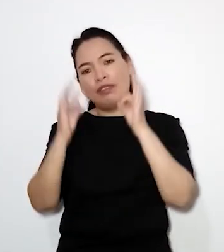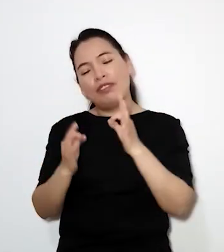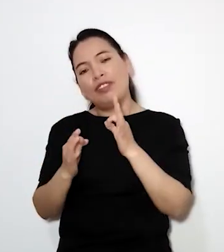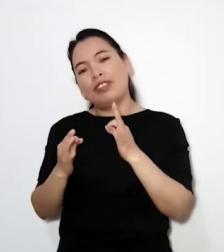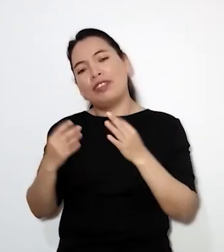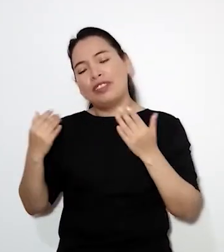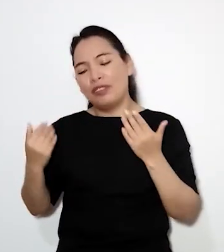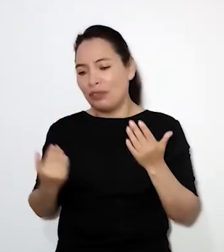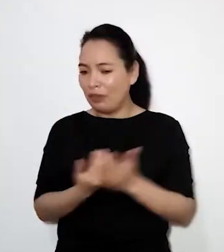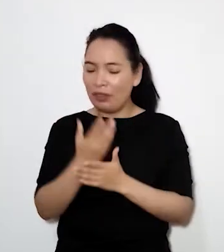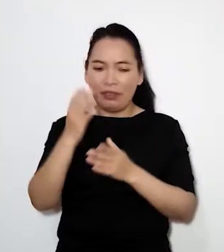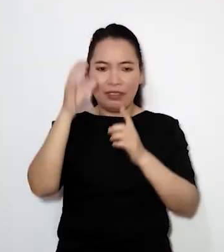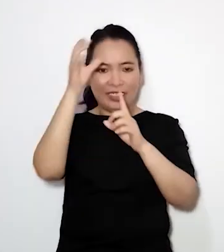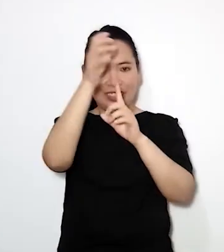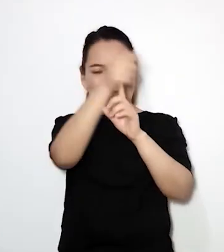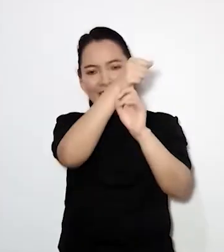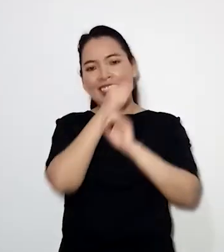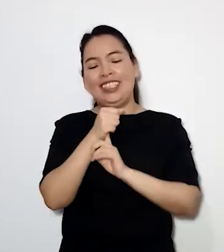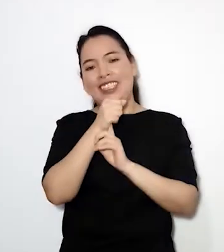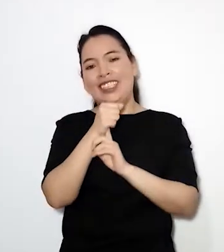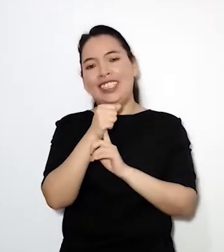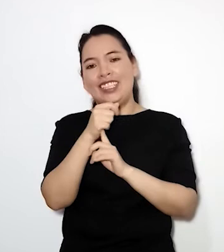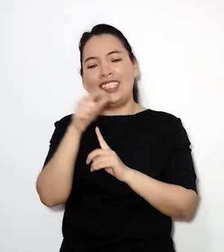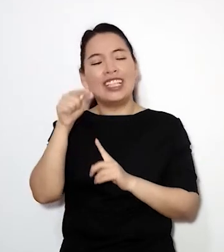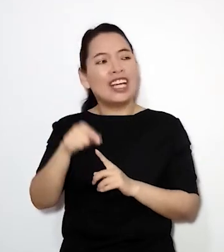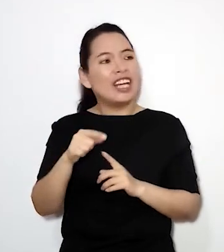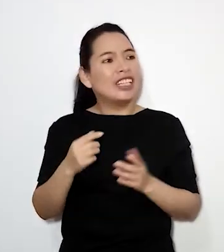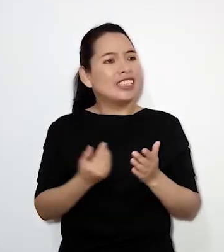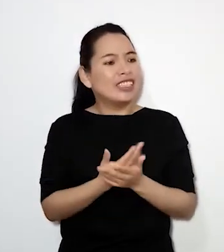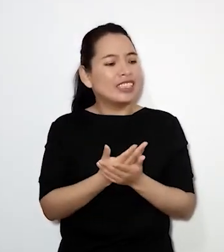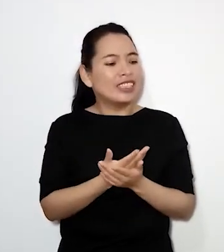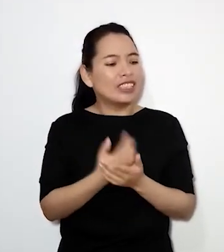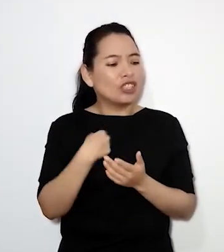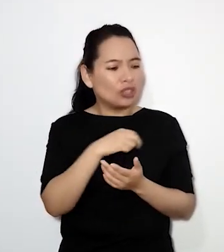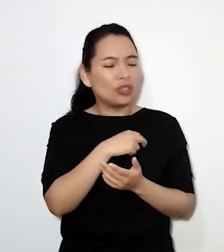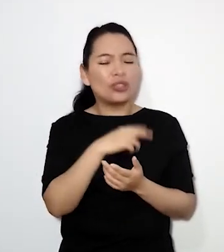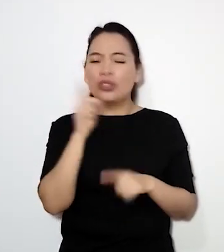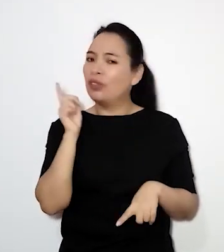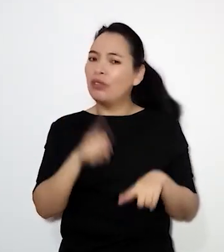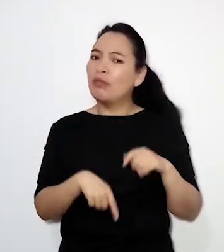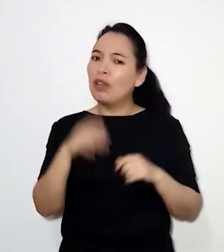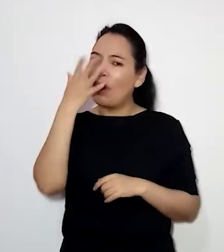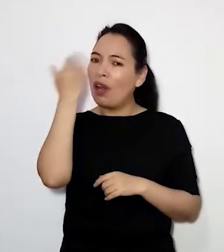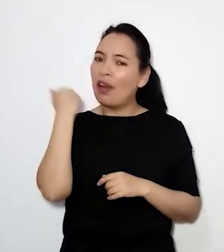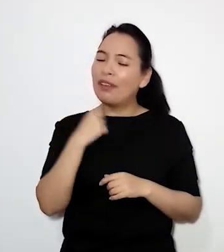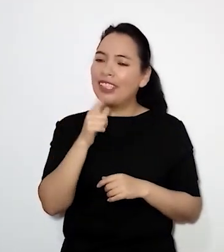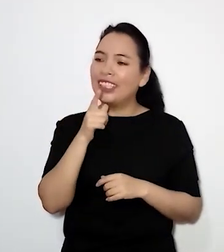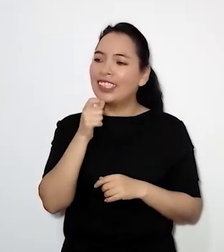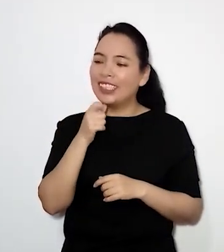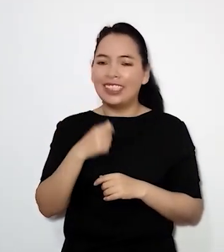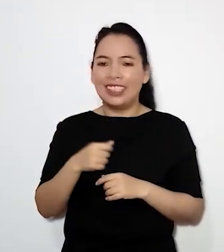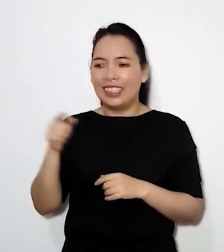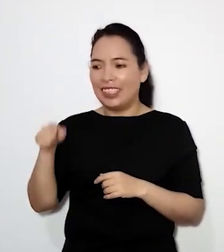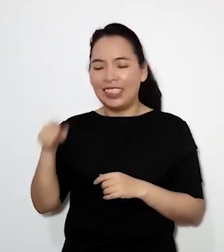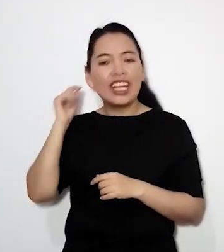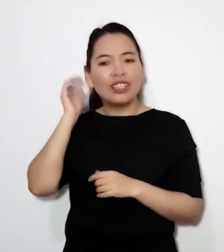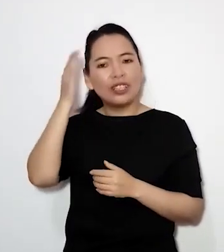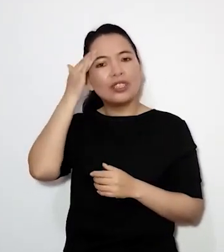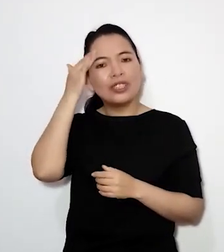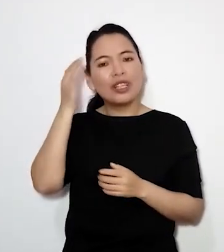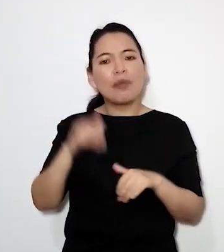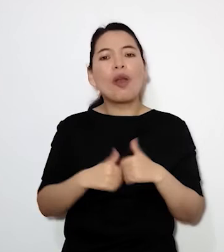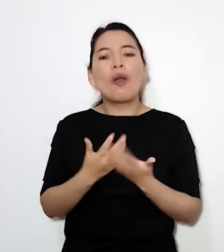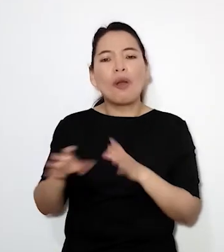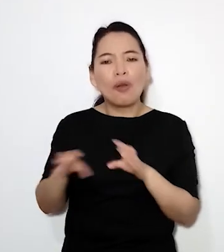alcanzar, y en ese sentido no tenemos que olvidar de incluir a aquellos que saben cómo alcanzarlos. Entonces,